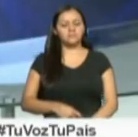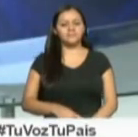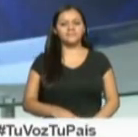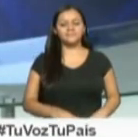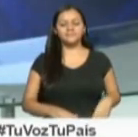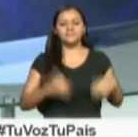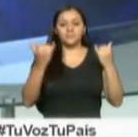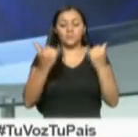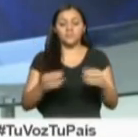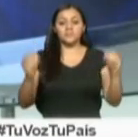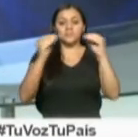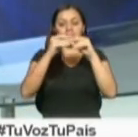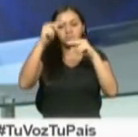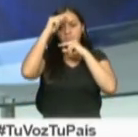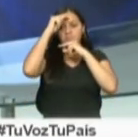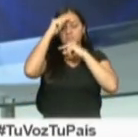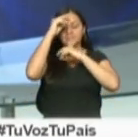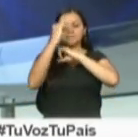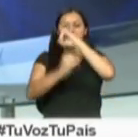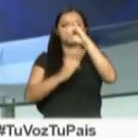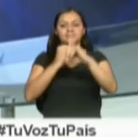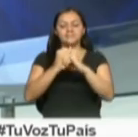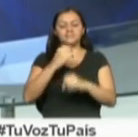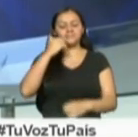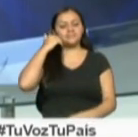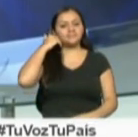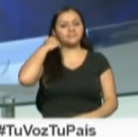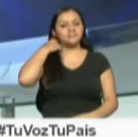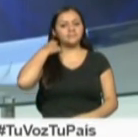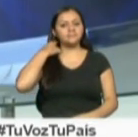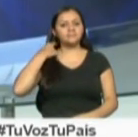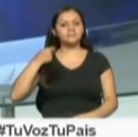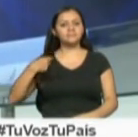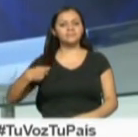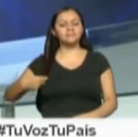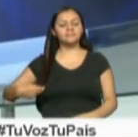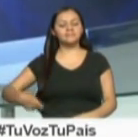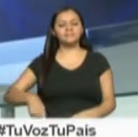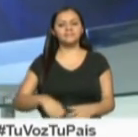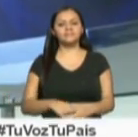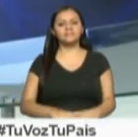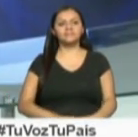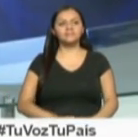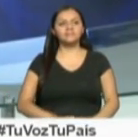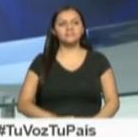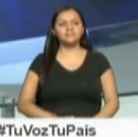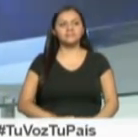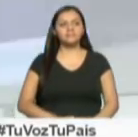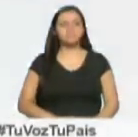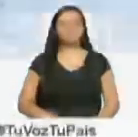Y ahora los invitamos a conocer lo que pasa en el mundo en el siguiente resumen internacional.